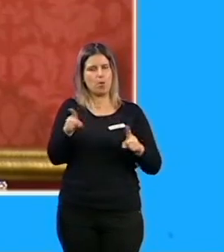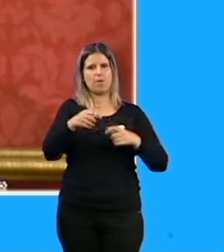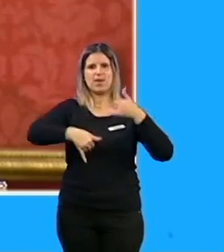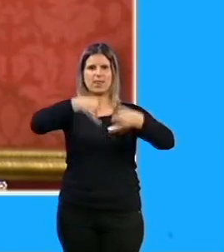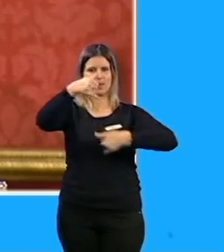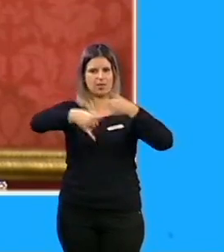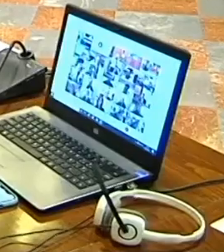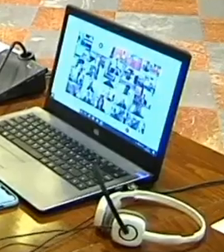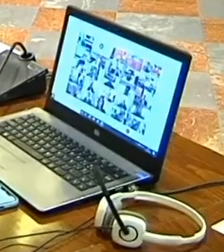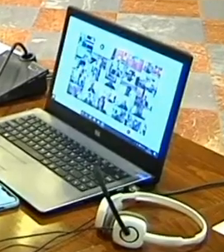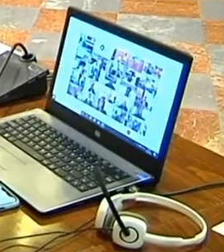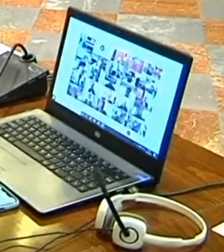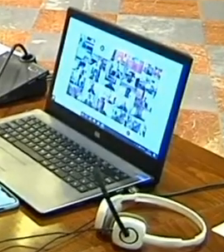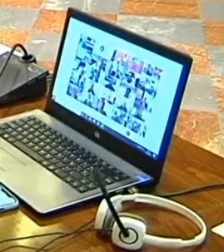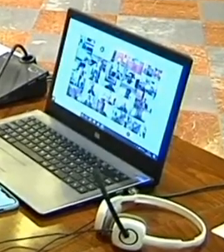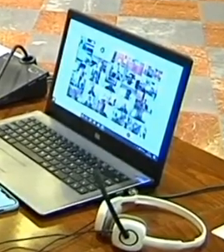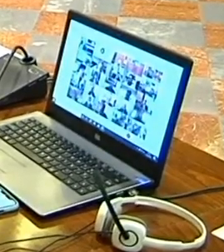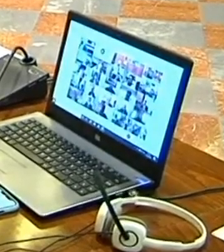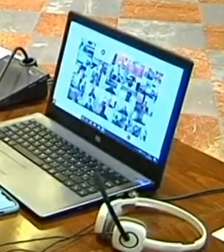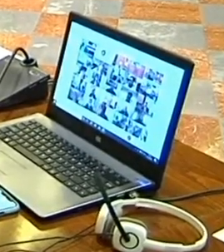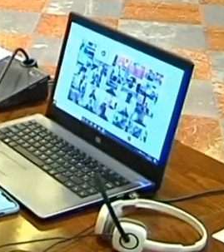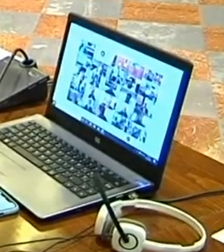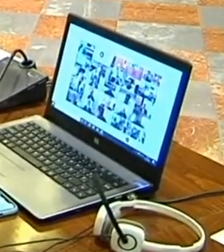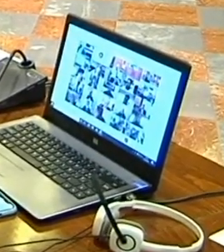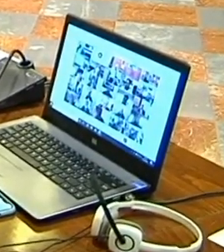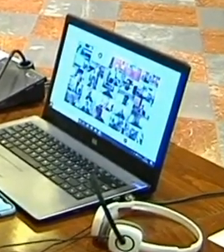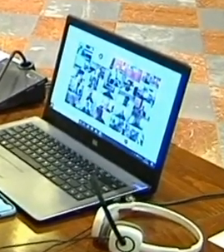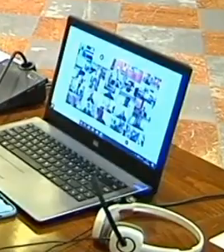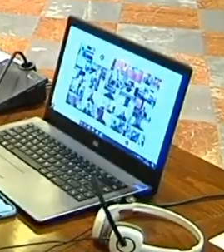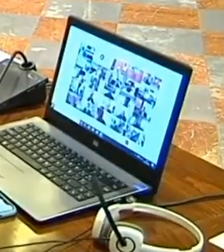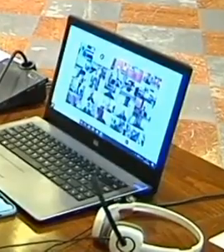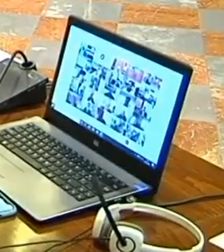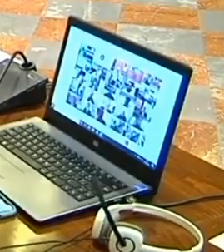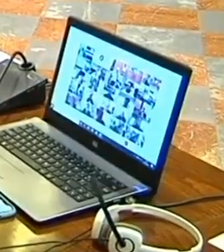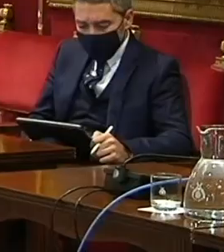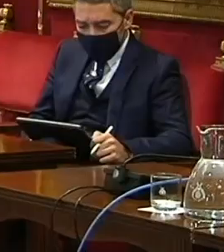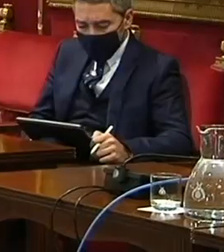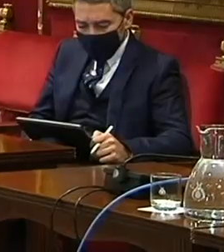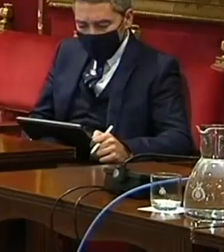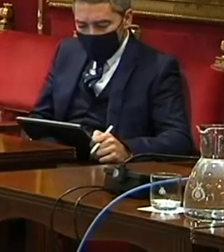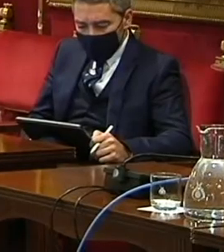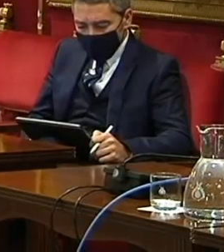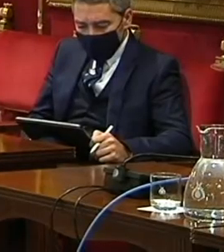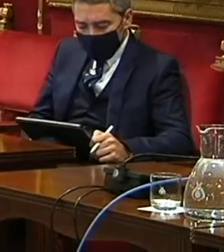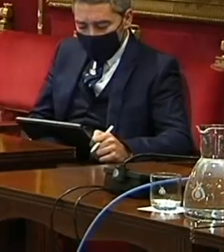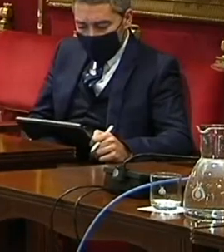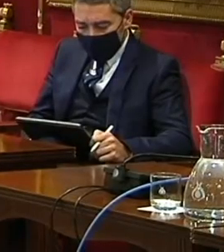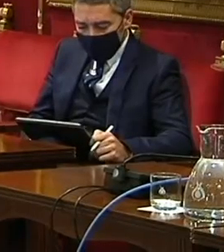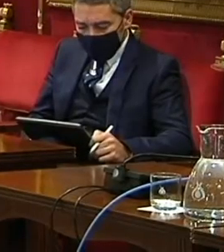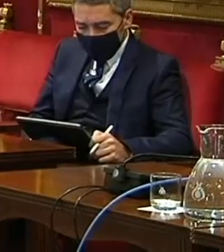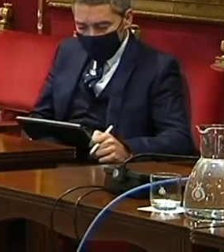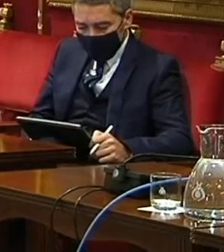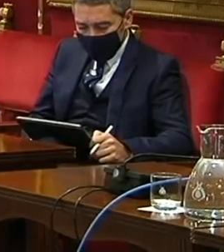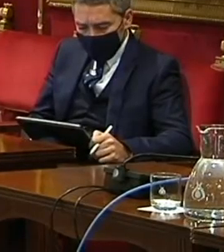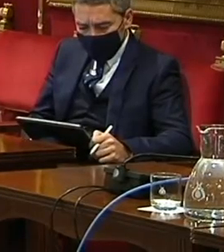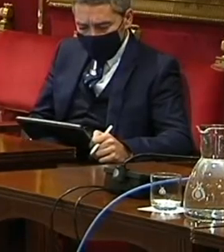bicicleta por las aceras. Díaz tampoco ha querido perder la oportunidad de pedir la unidad de los grupos municipales mirando más allá de las siglas para trabajar